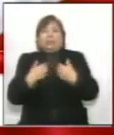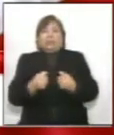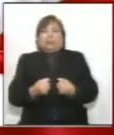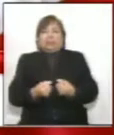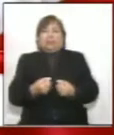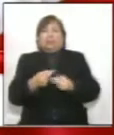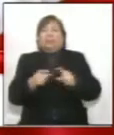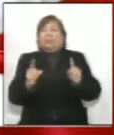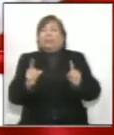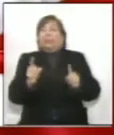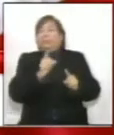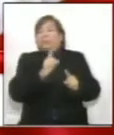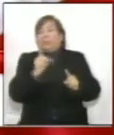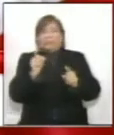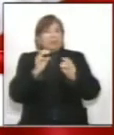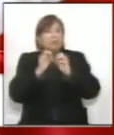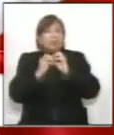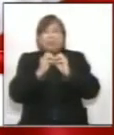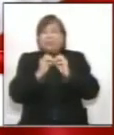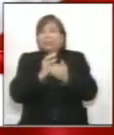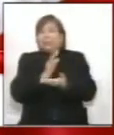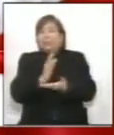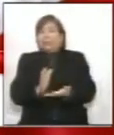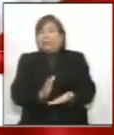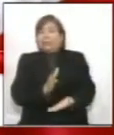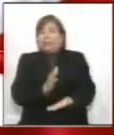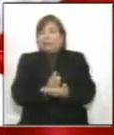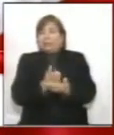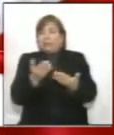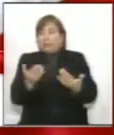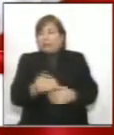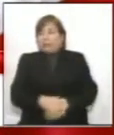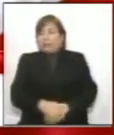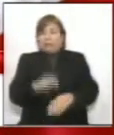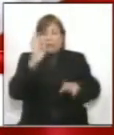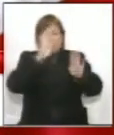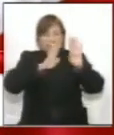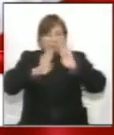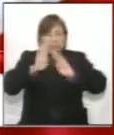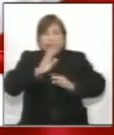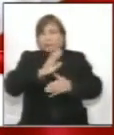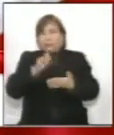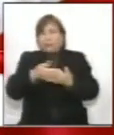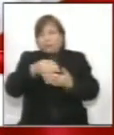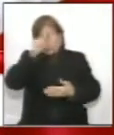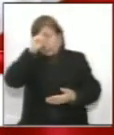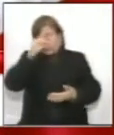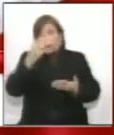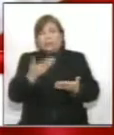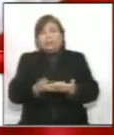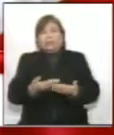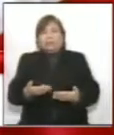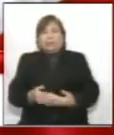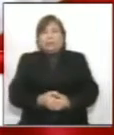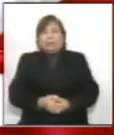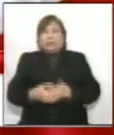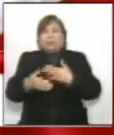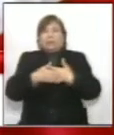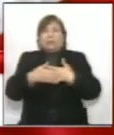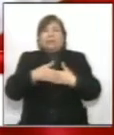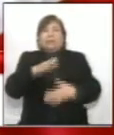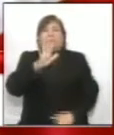sin embargo no resolvió el problema que hoy día de hoy le preocupa a todos los peruanos, y es lo relacionado a los cerca de